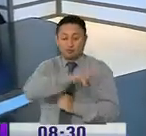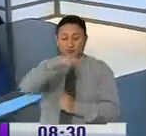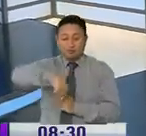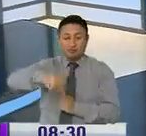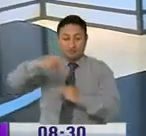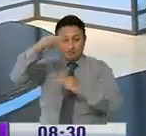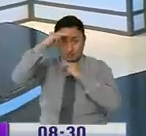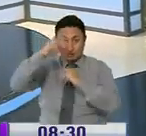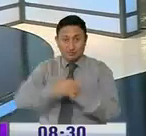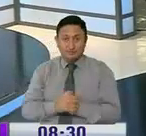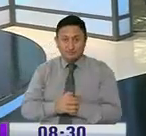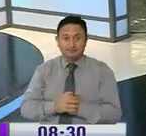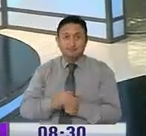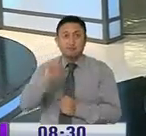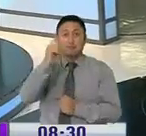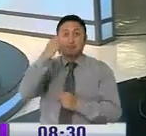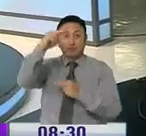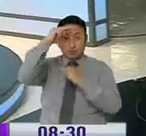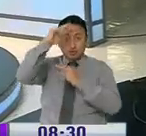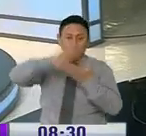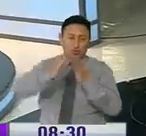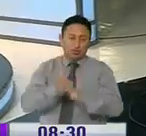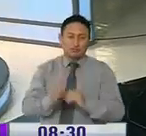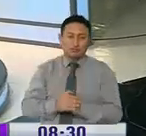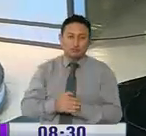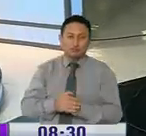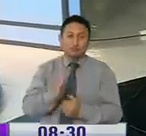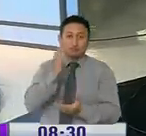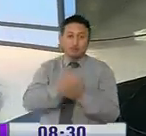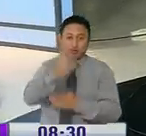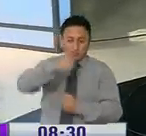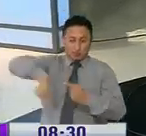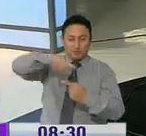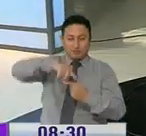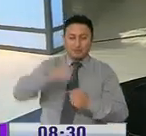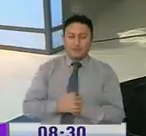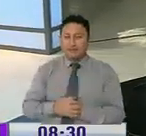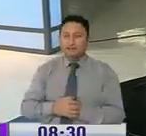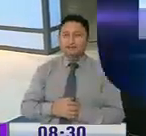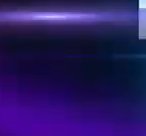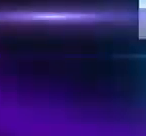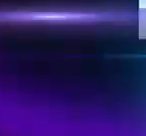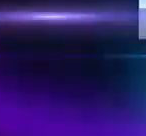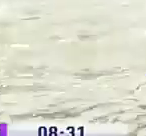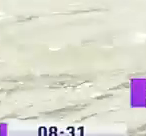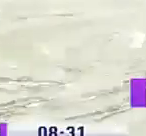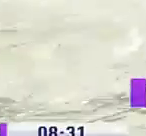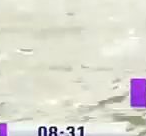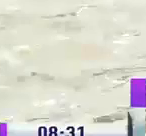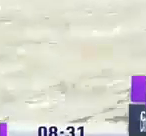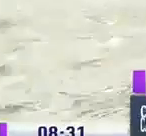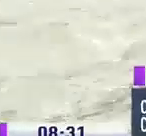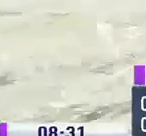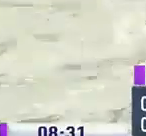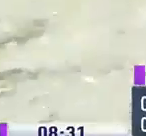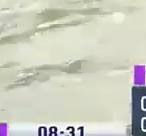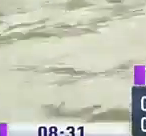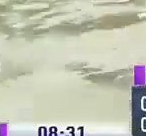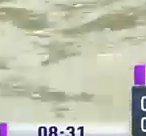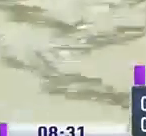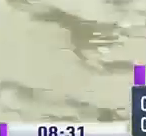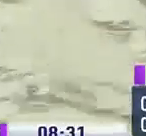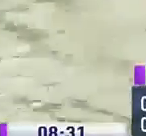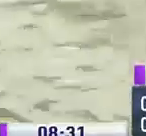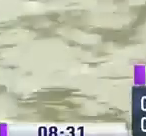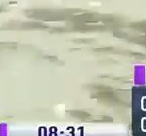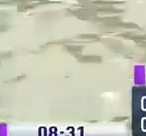este noticiero de Oriente, el primer noticiero de la comunidad. ¿Nos vamos a una pausa? Nos vamos a una pausa comercial, pero ya tendremos con mucha más información en este, el primer noticiero de la